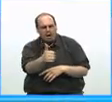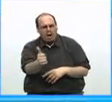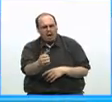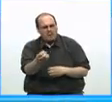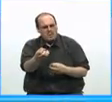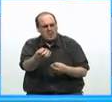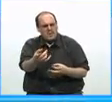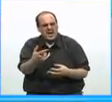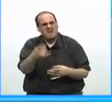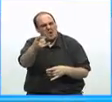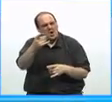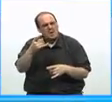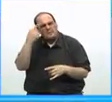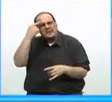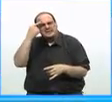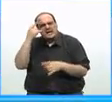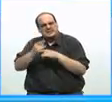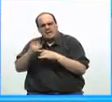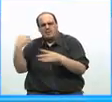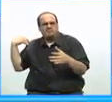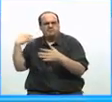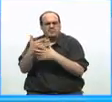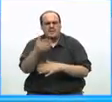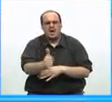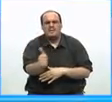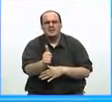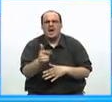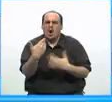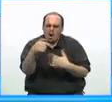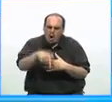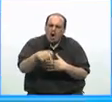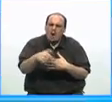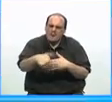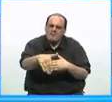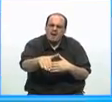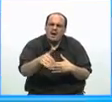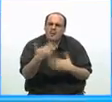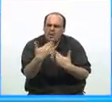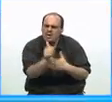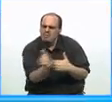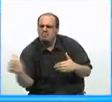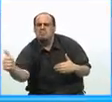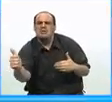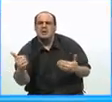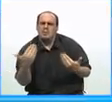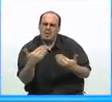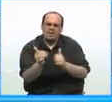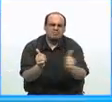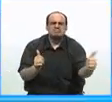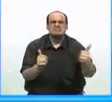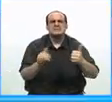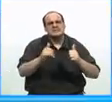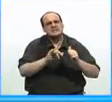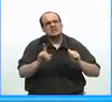toda la toda la banda o es algo que quedó definitivamente archivado en el tiempo sí con respecto a lo primero que deí